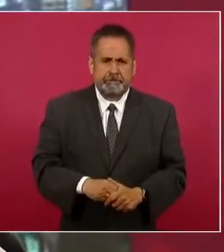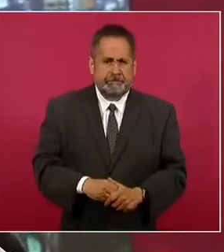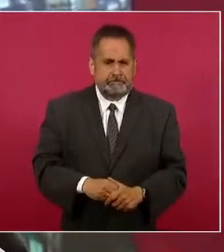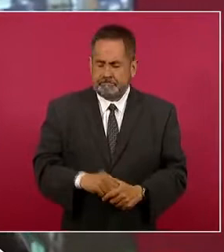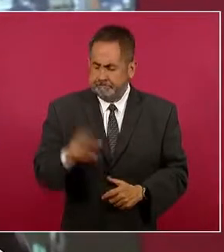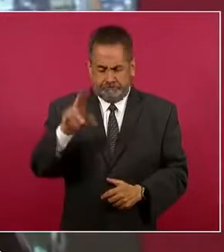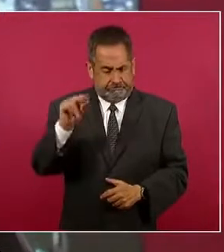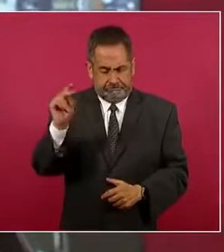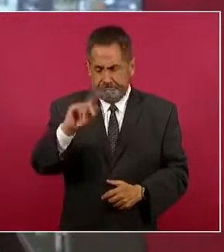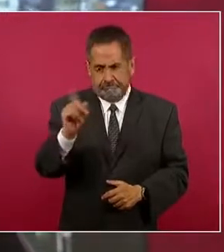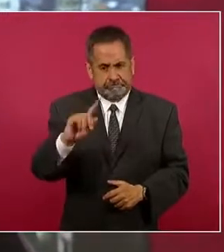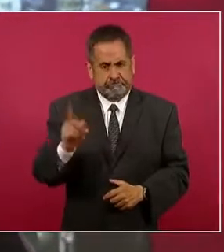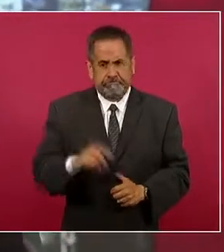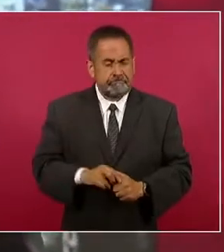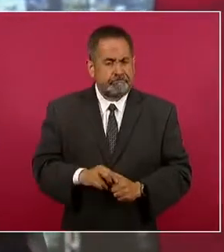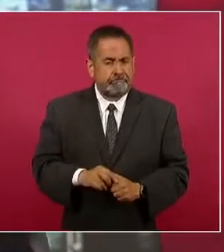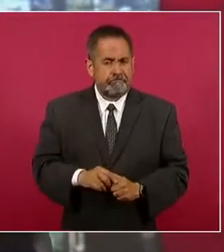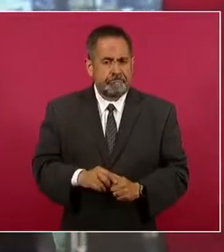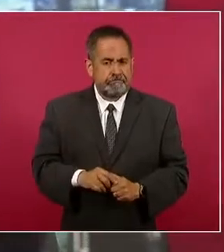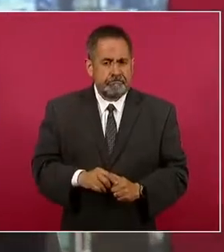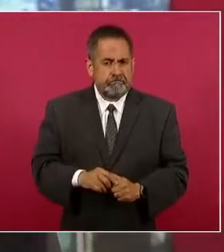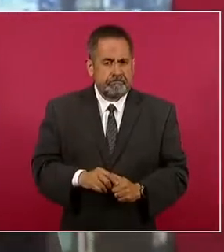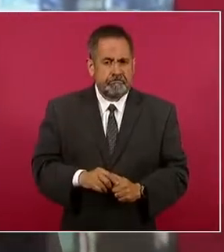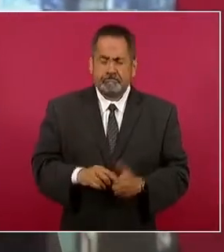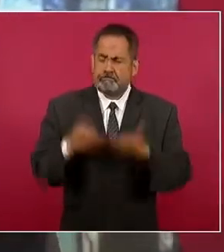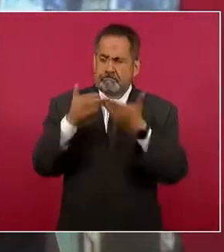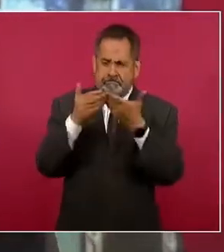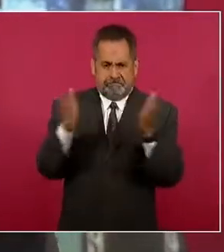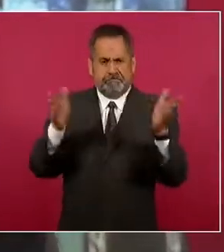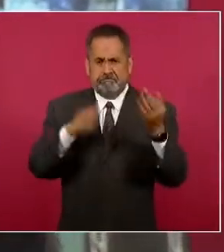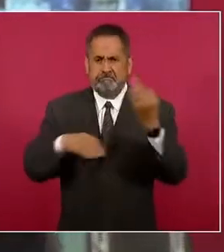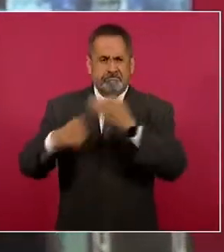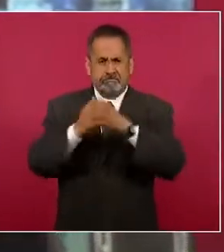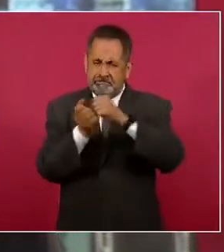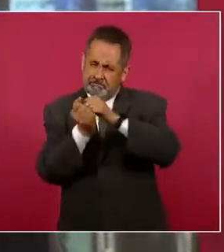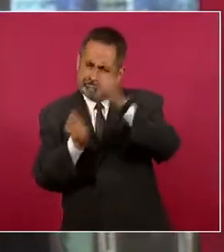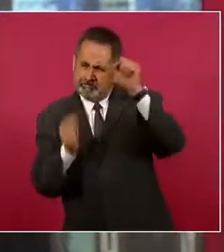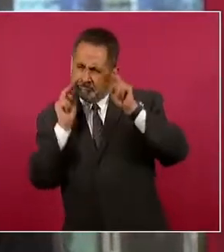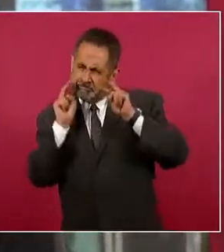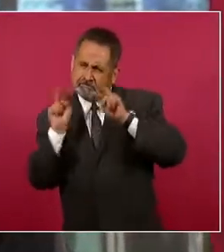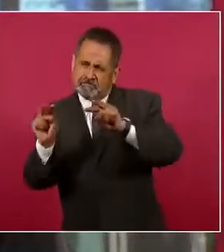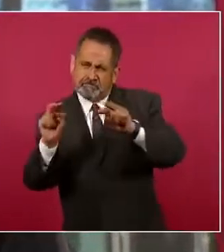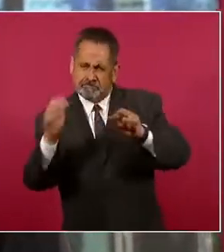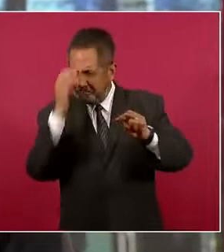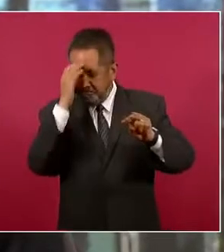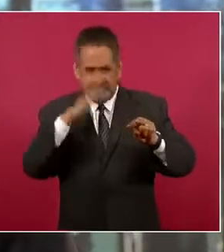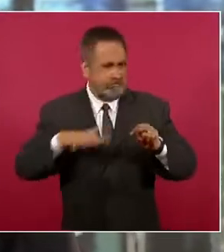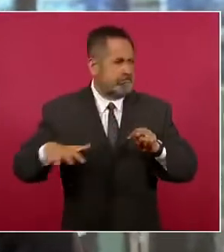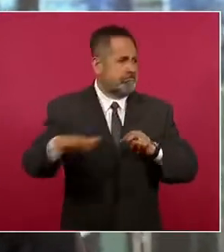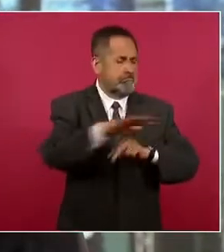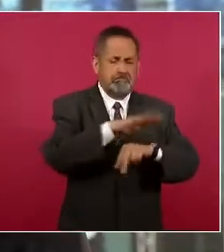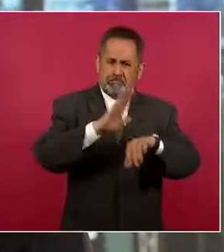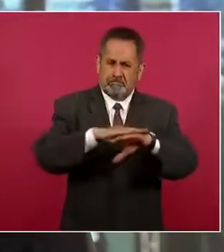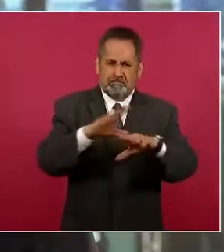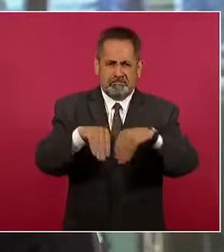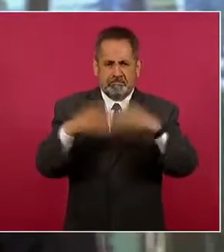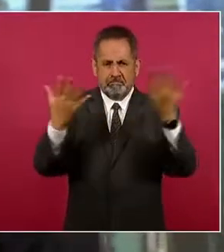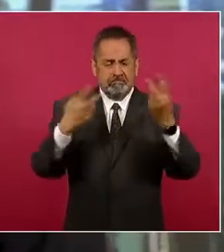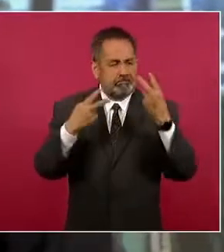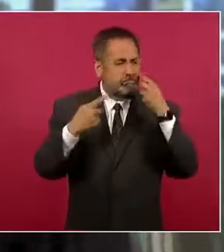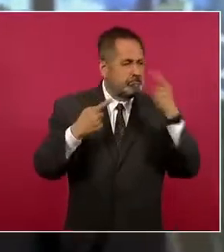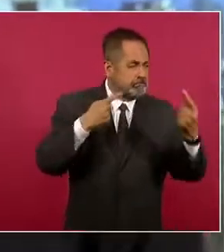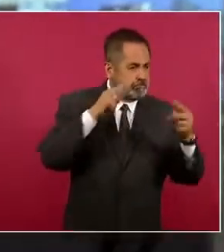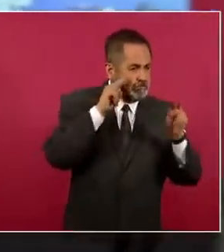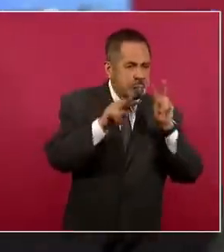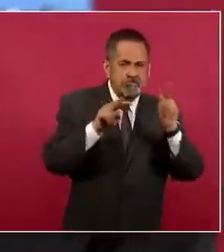No, ya. La vida pública cada vez más pública y transparencia. La